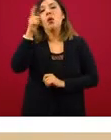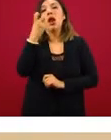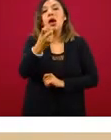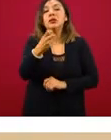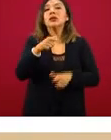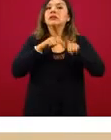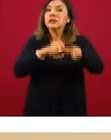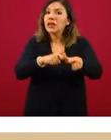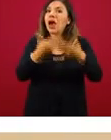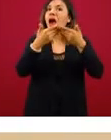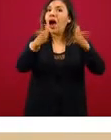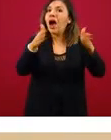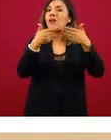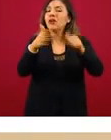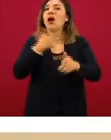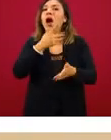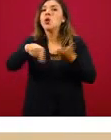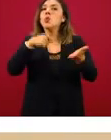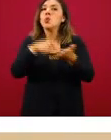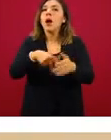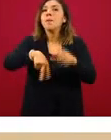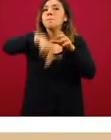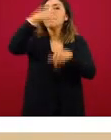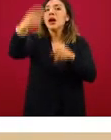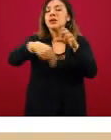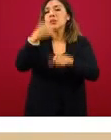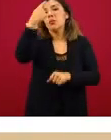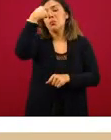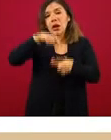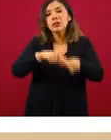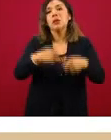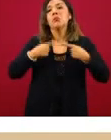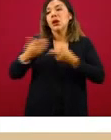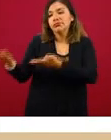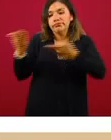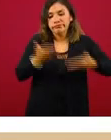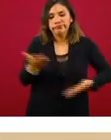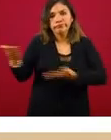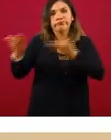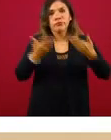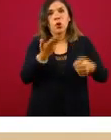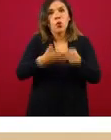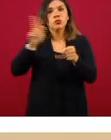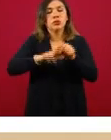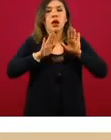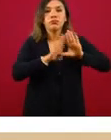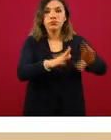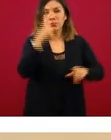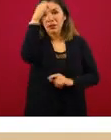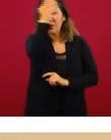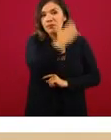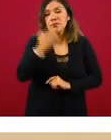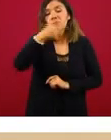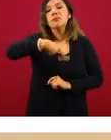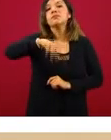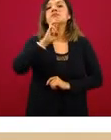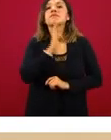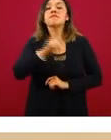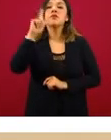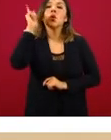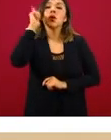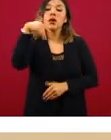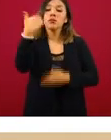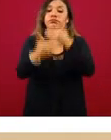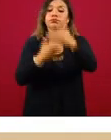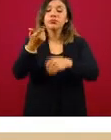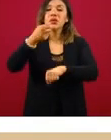se mantenga siempre con un margen que permita seguir recibiendo pacientes y hospitalizándolos, y lo ideal sobre todo es que en los siguientes días